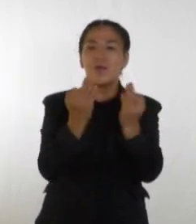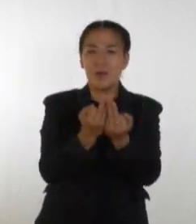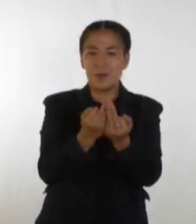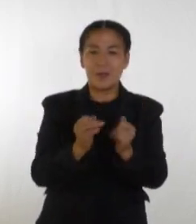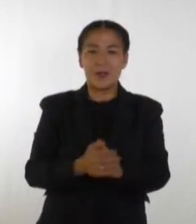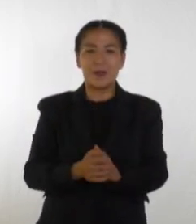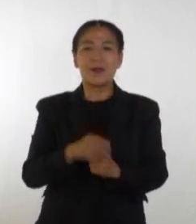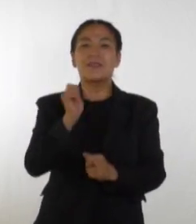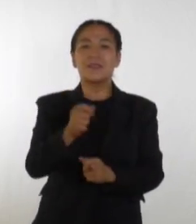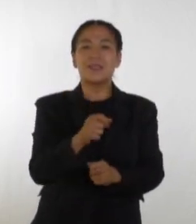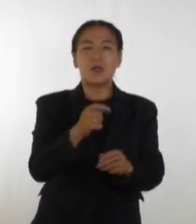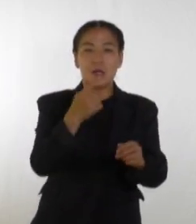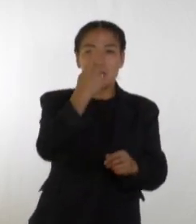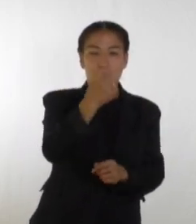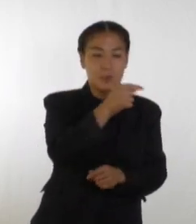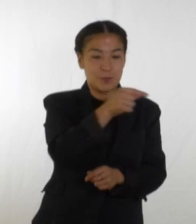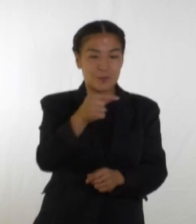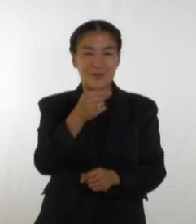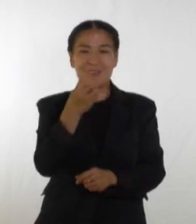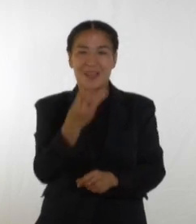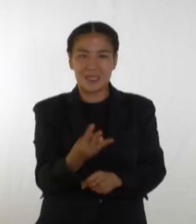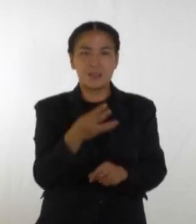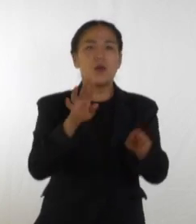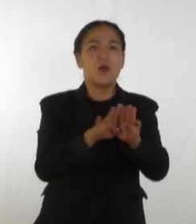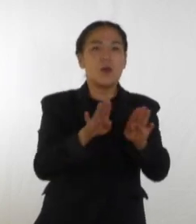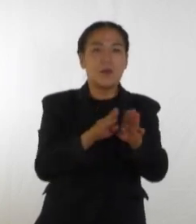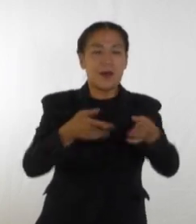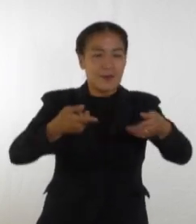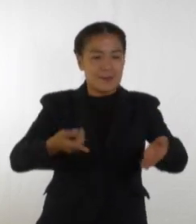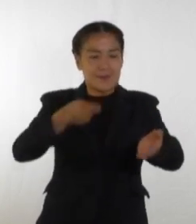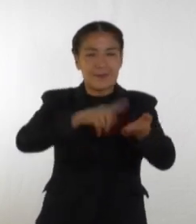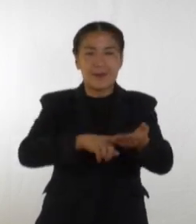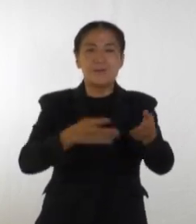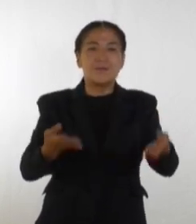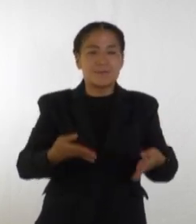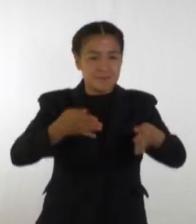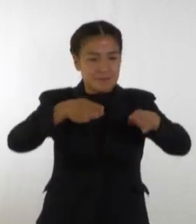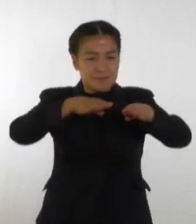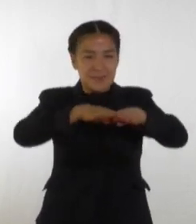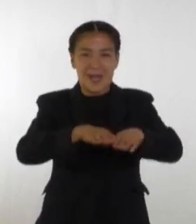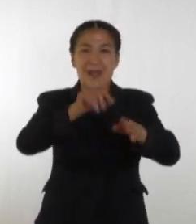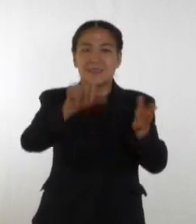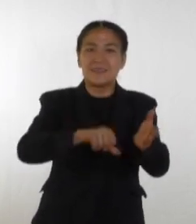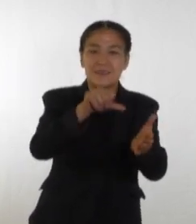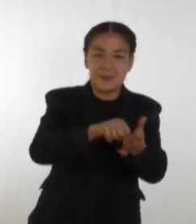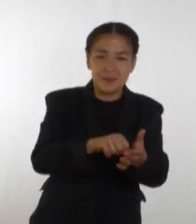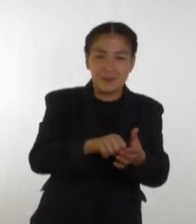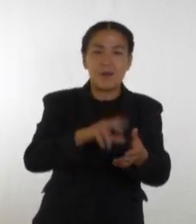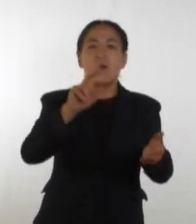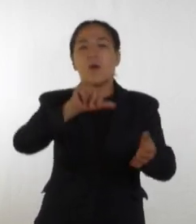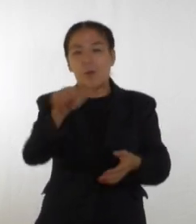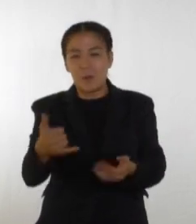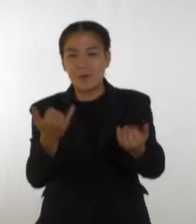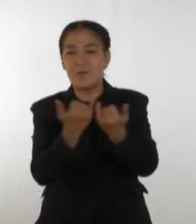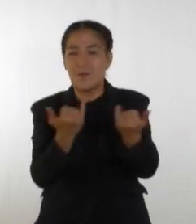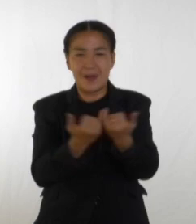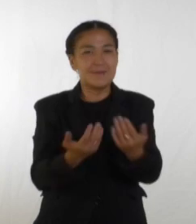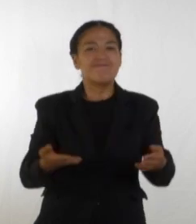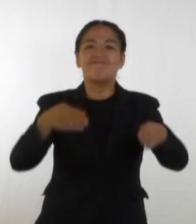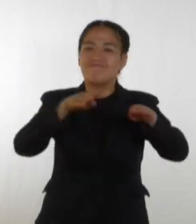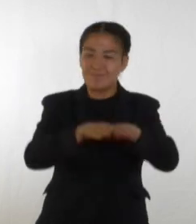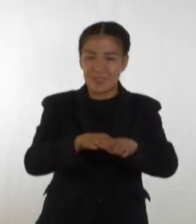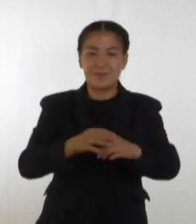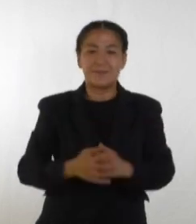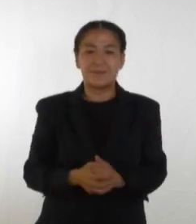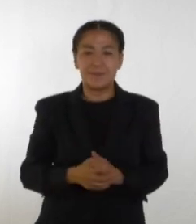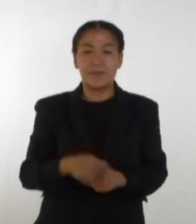paso es tomar 1/3 de nuestro cuadrado y doblarlo hacia el centro. Y sobre ese, doblamos el otro tercio